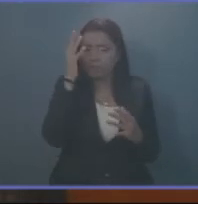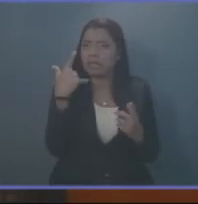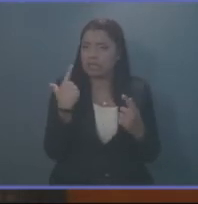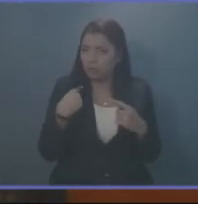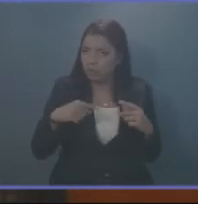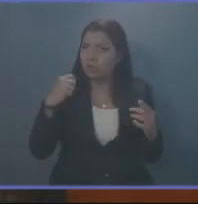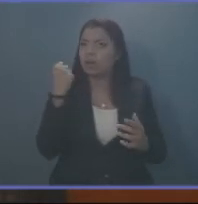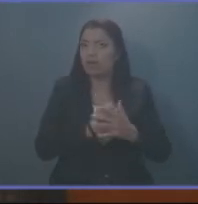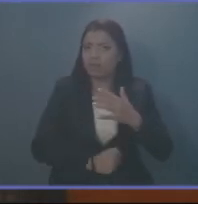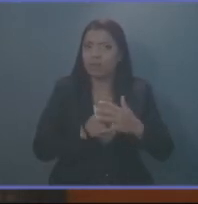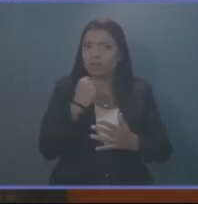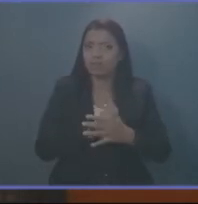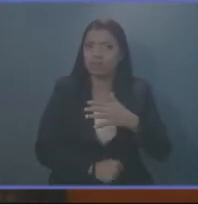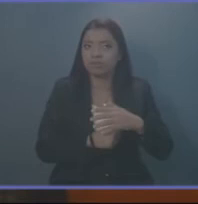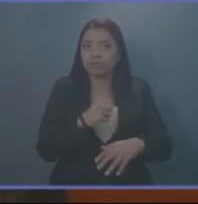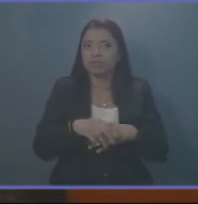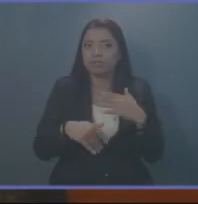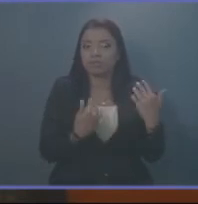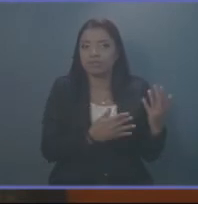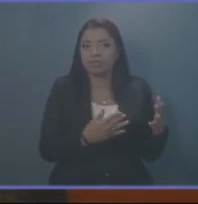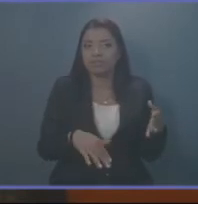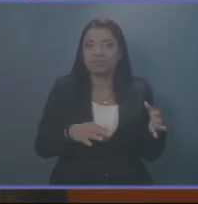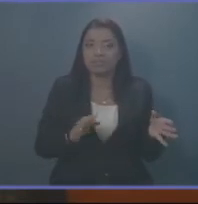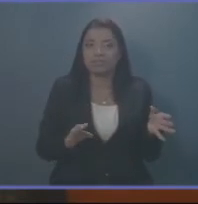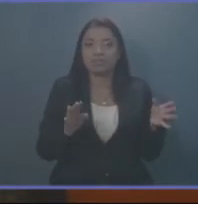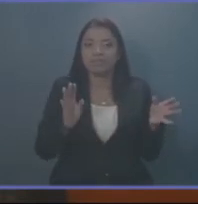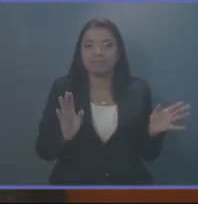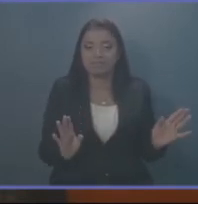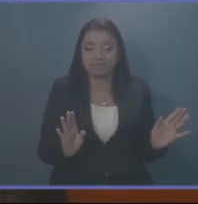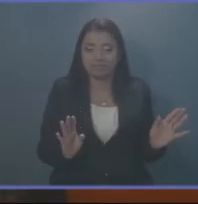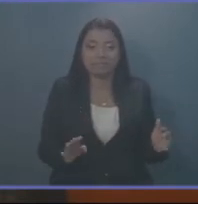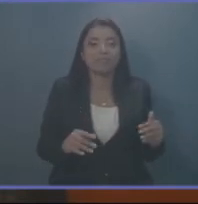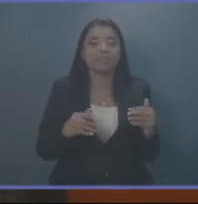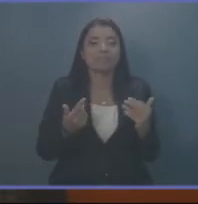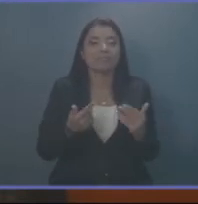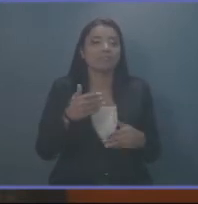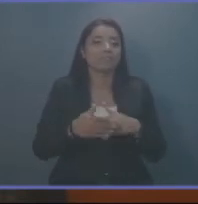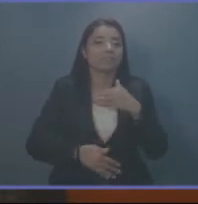esfuerzo también junto a ustedes para hacer la